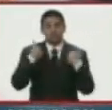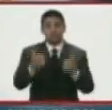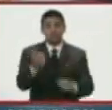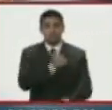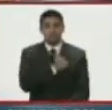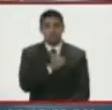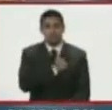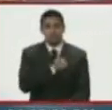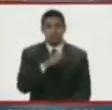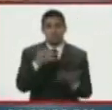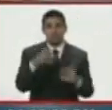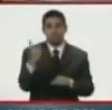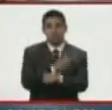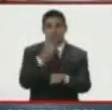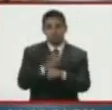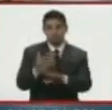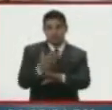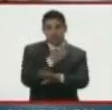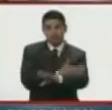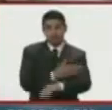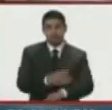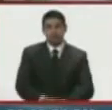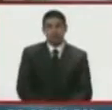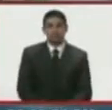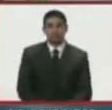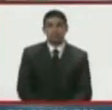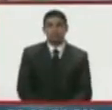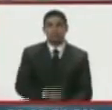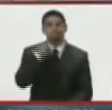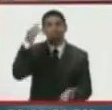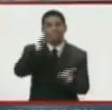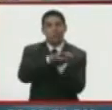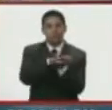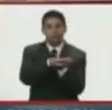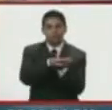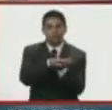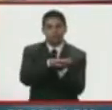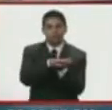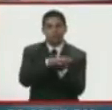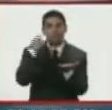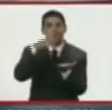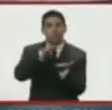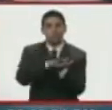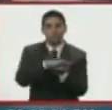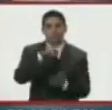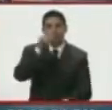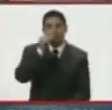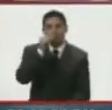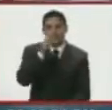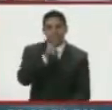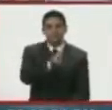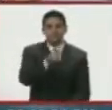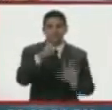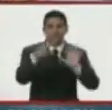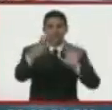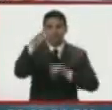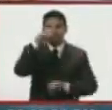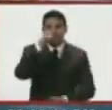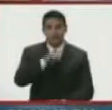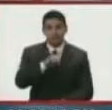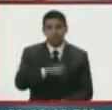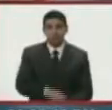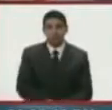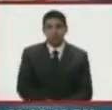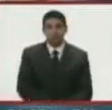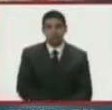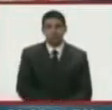Hace alrededor de 2 horas recibimos, sin signos vitales, el paciente Colina, de 27 años, con una herida